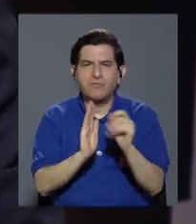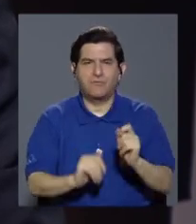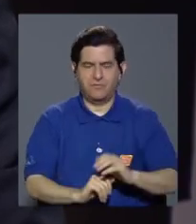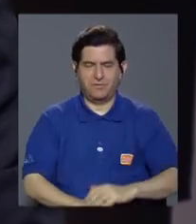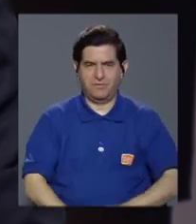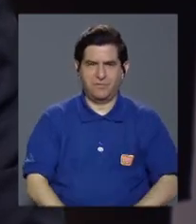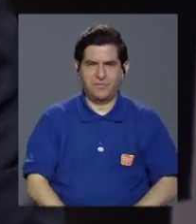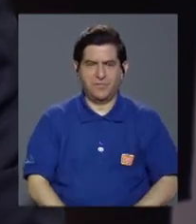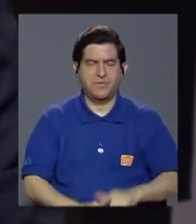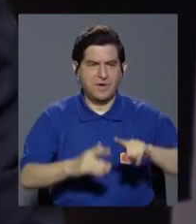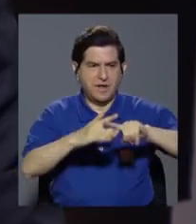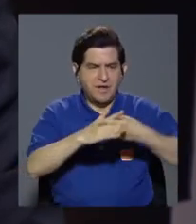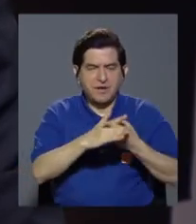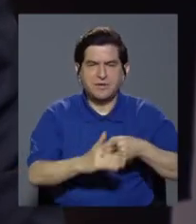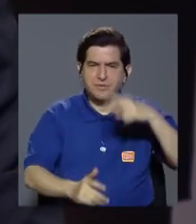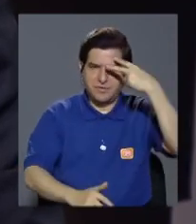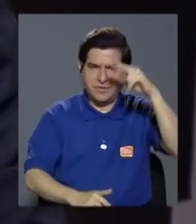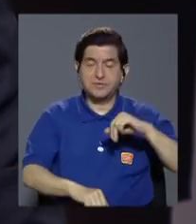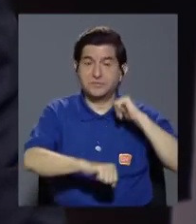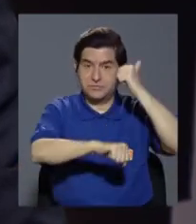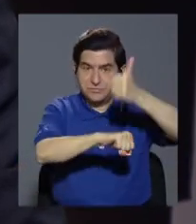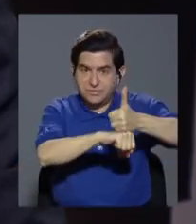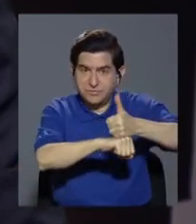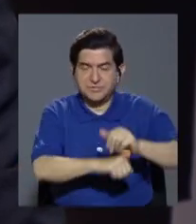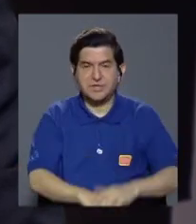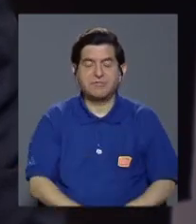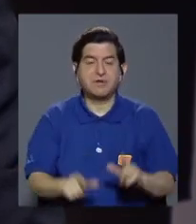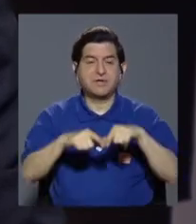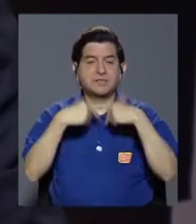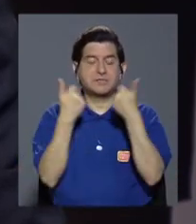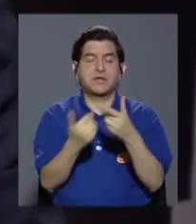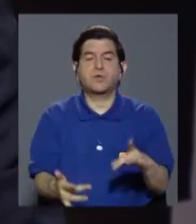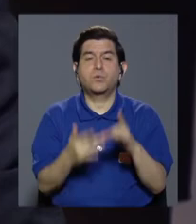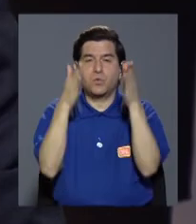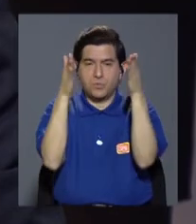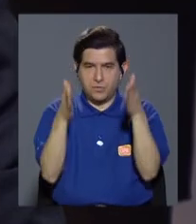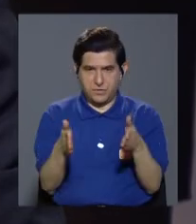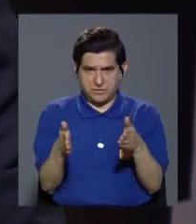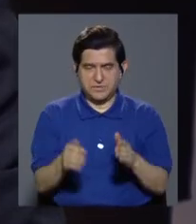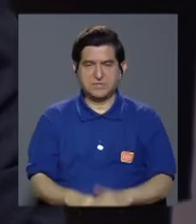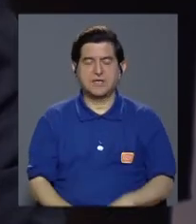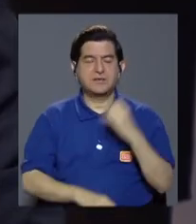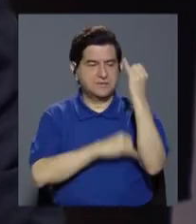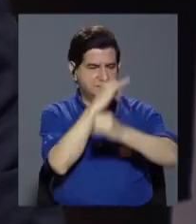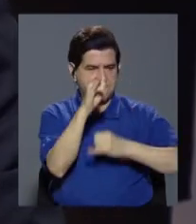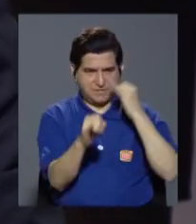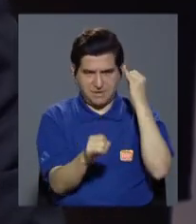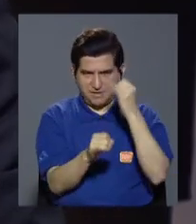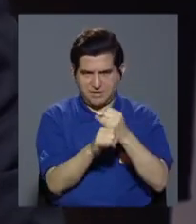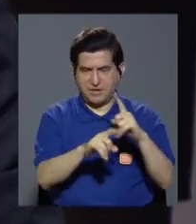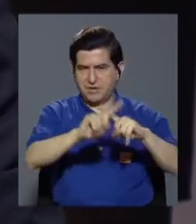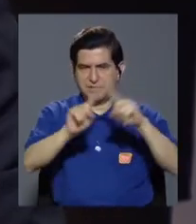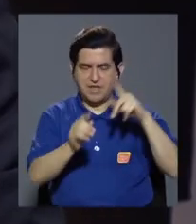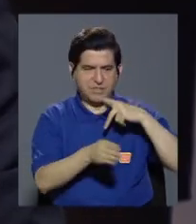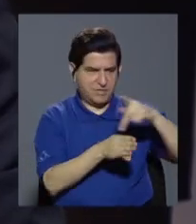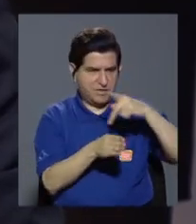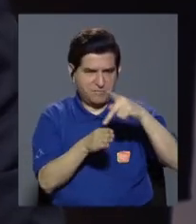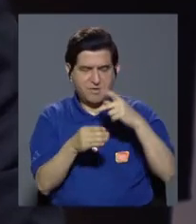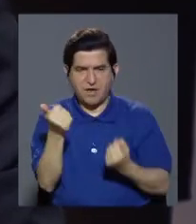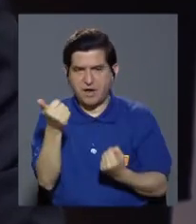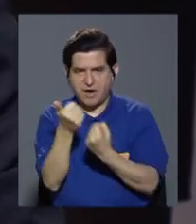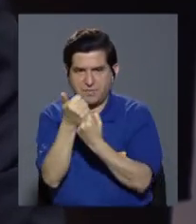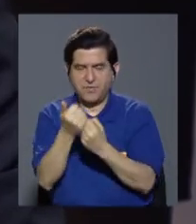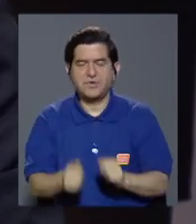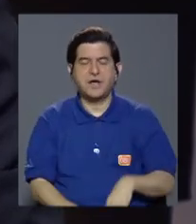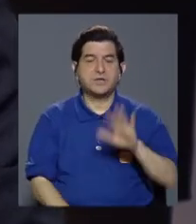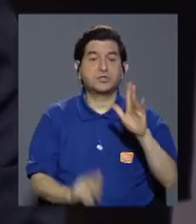generó para méxico que es la creación del grupo de expertos internacional e interdisciplinario que apoyará de la oea